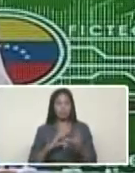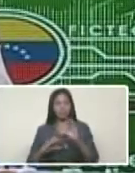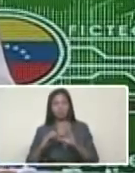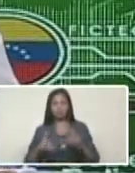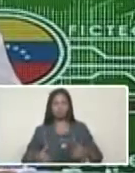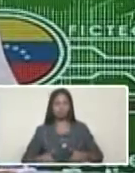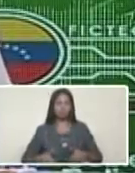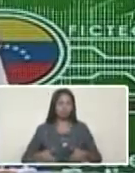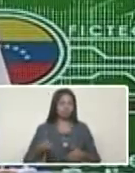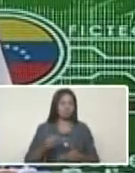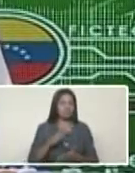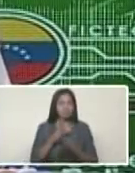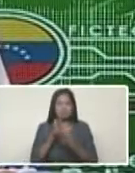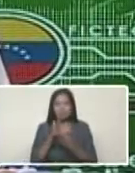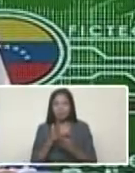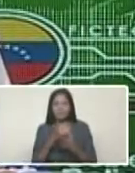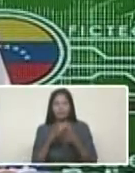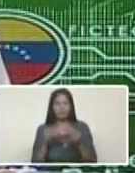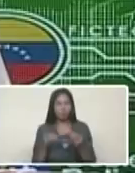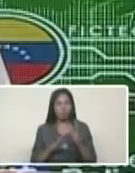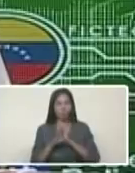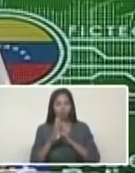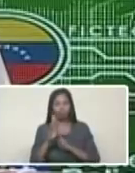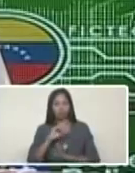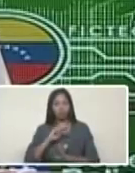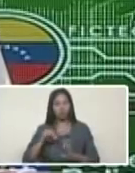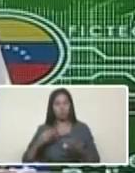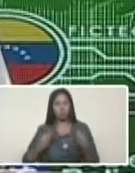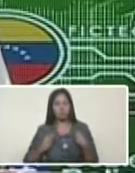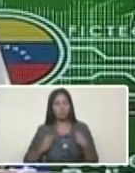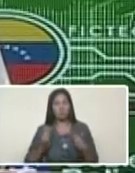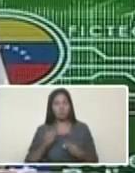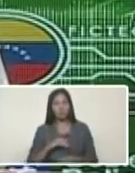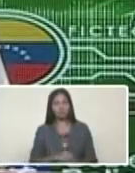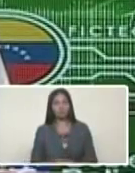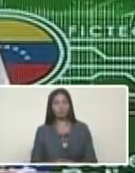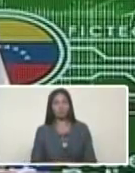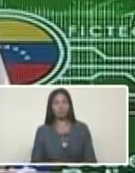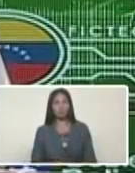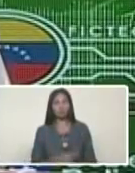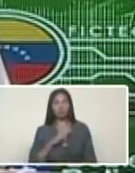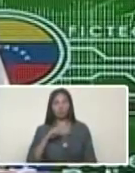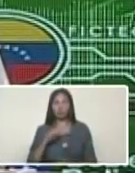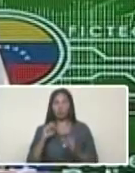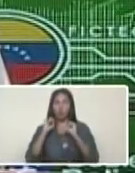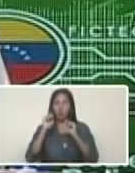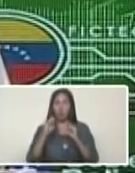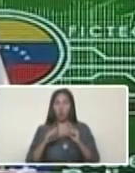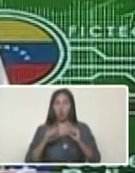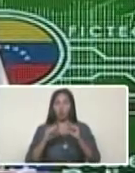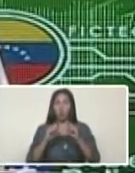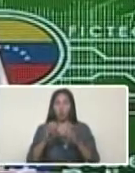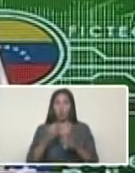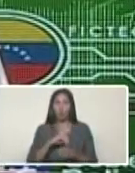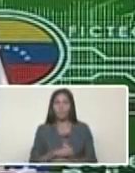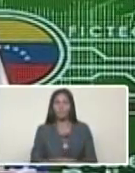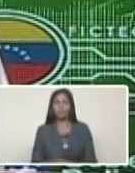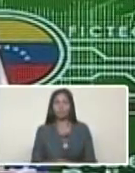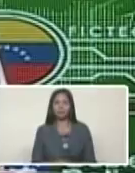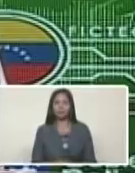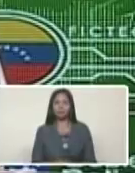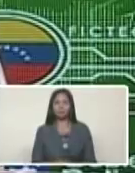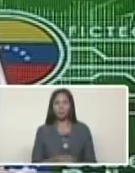comunicacional de todos los procesos que estamos viviendo, de los logros, de los avances. Por eso